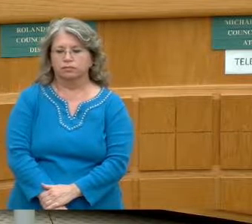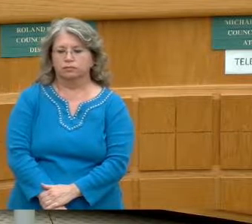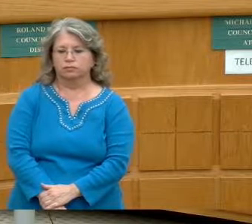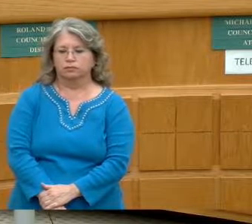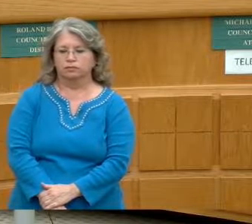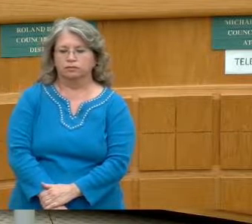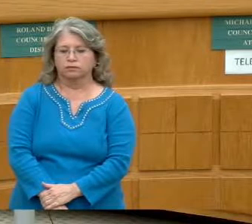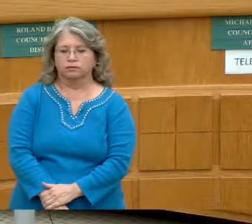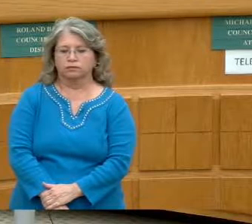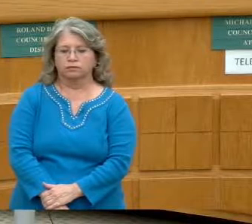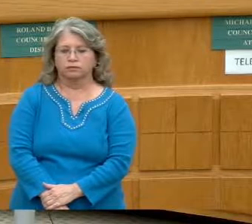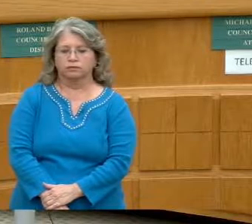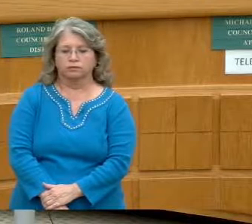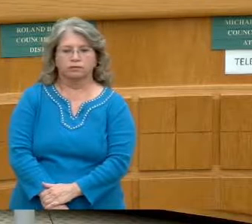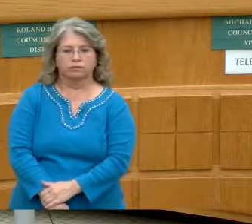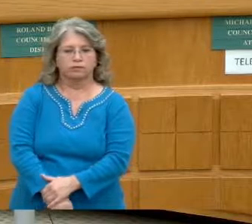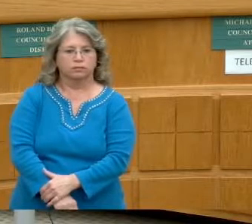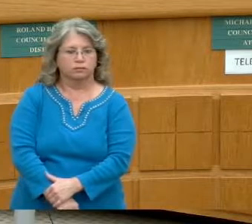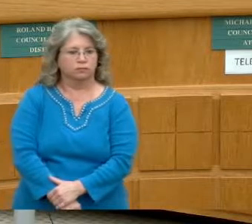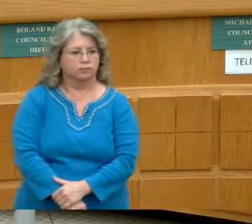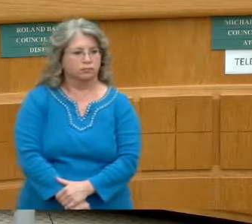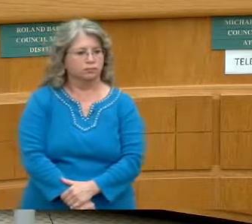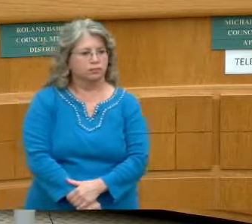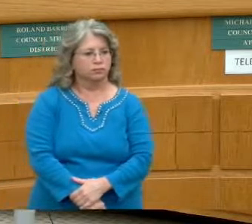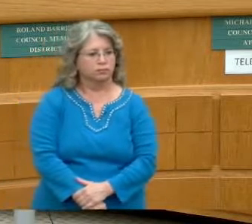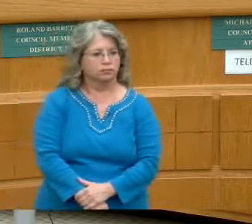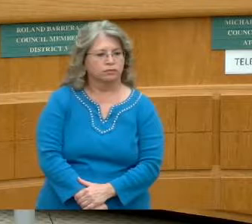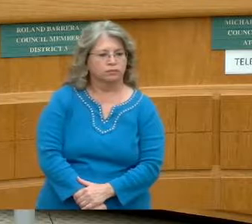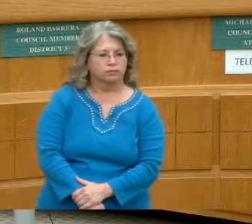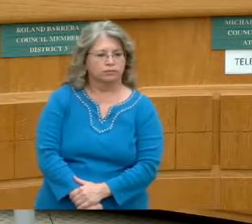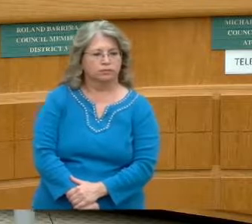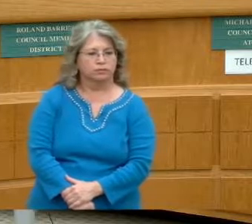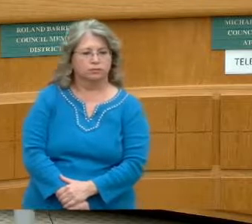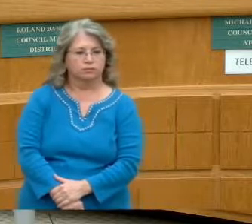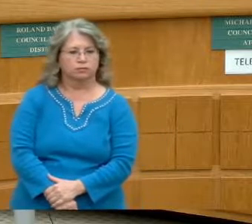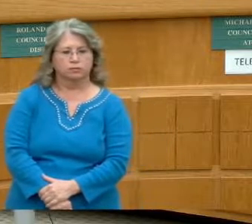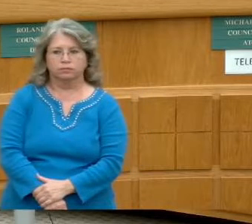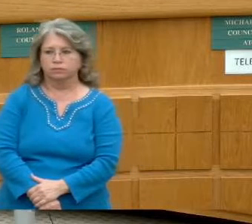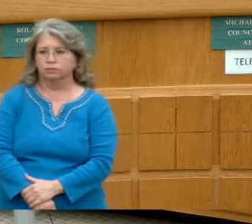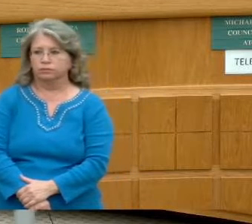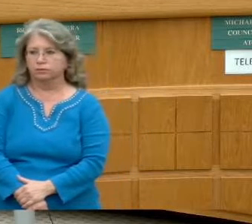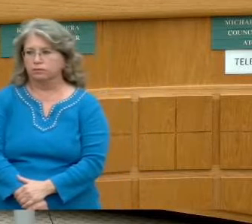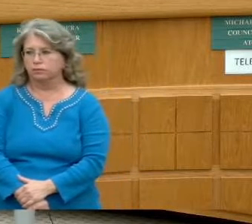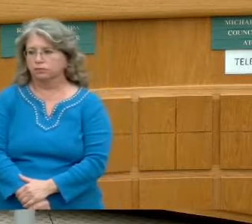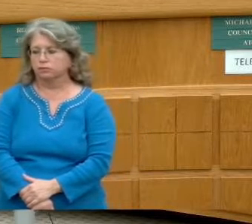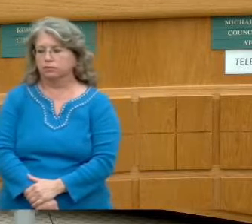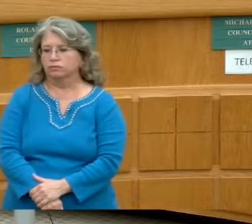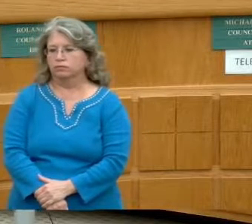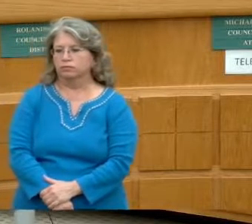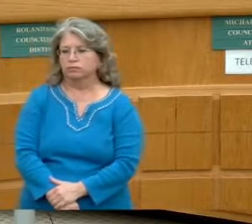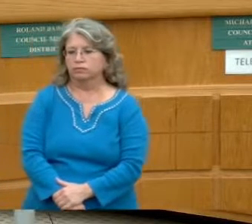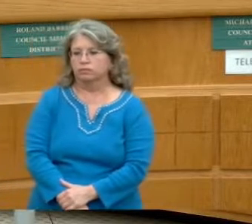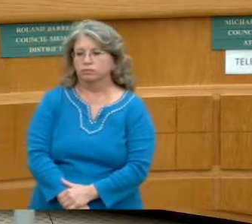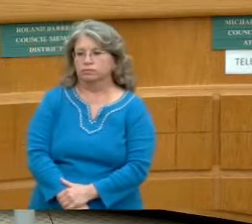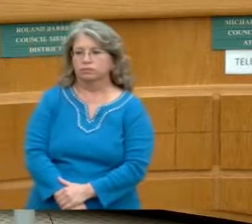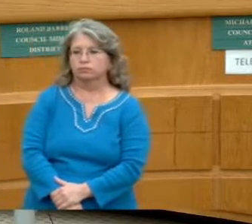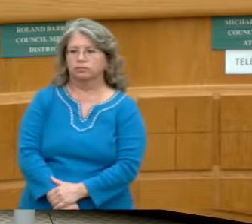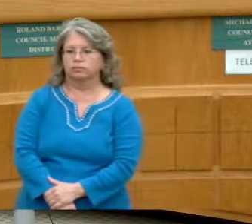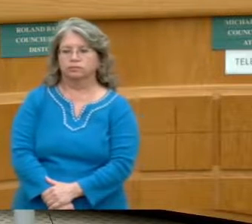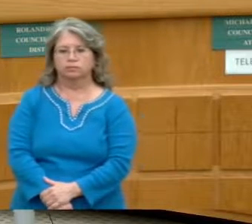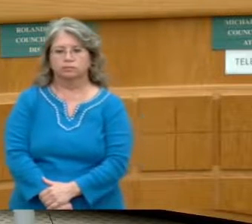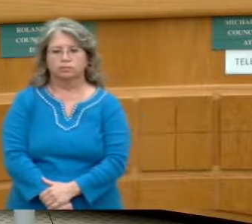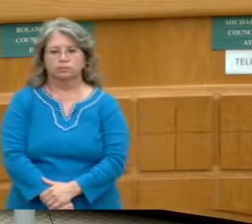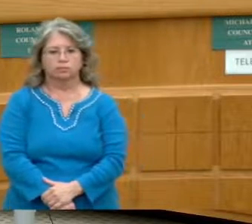cerradas. El 31 de mayo, los programas de deportes recreativos para adultos pueden reanudarse. Los programas de educación para conducir pueden